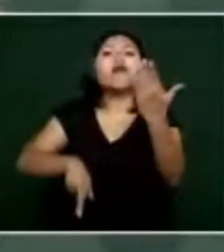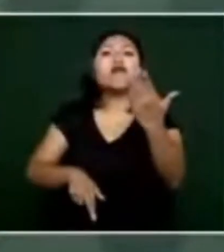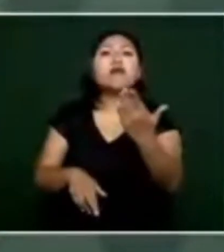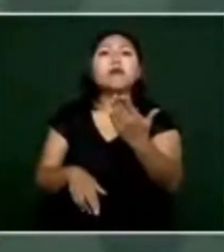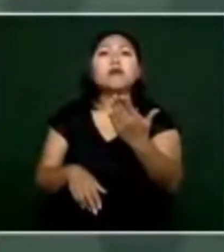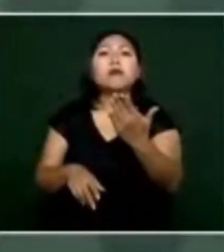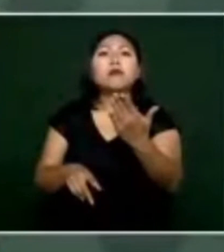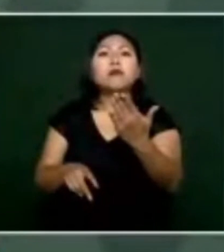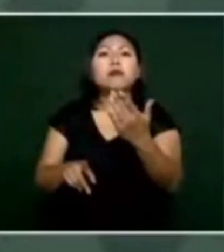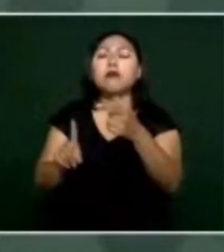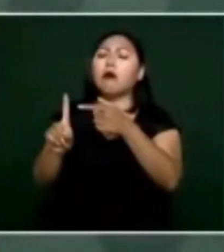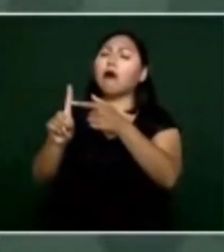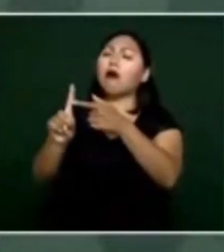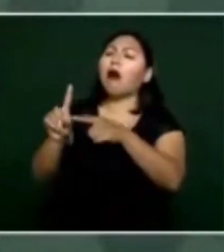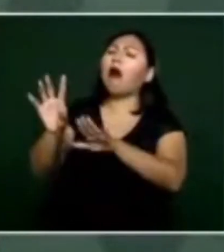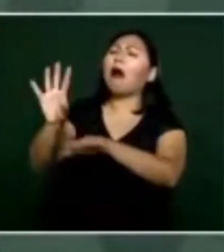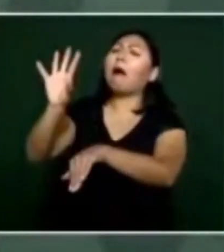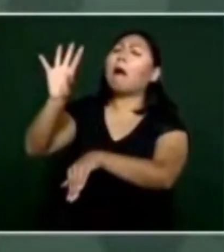horas.